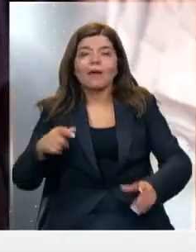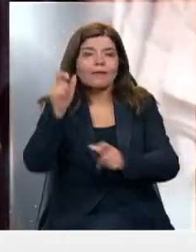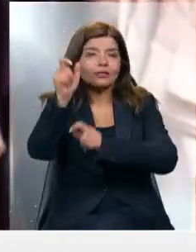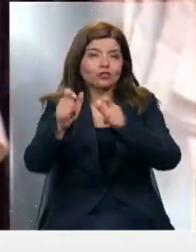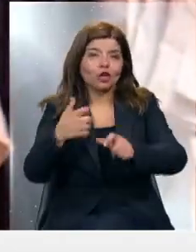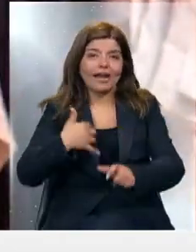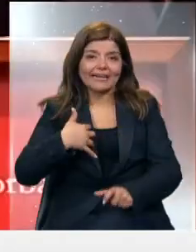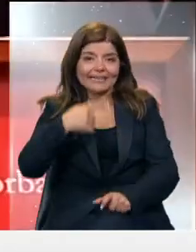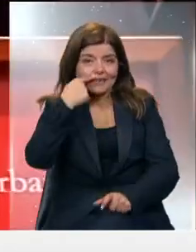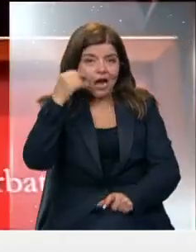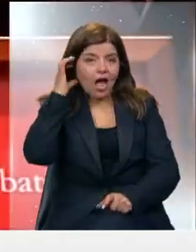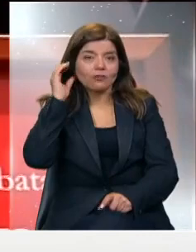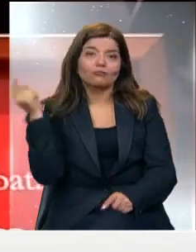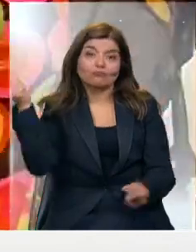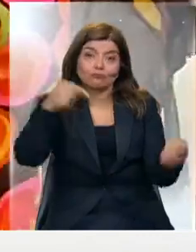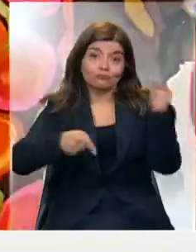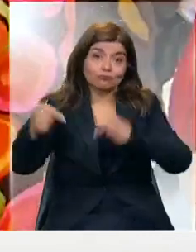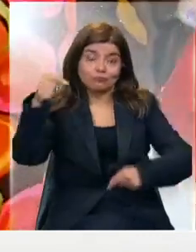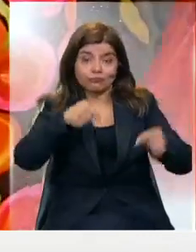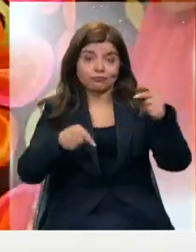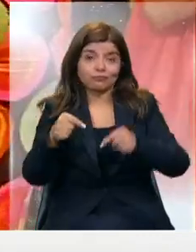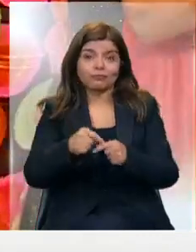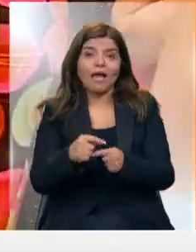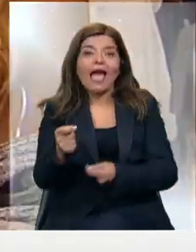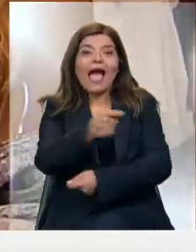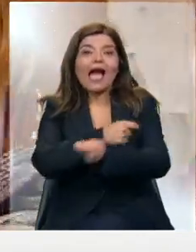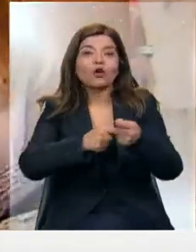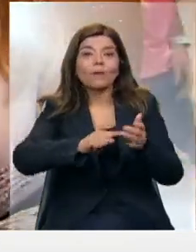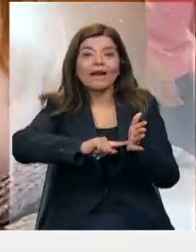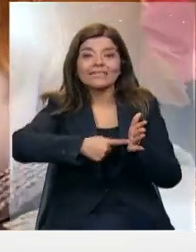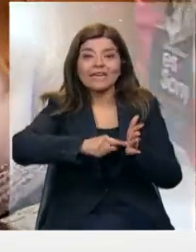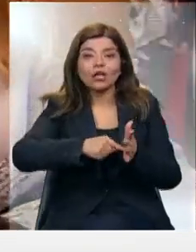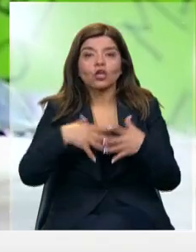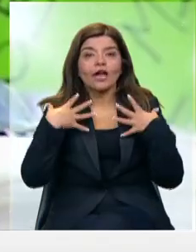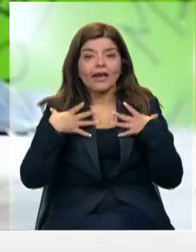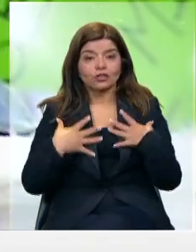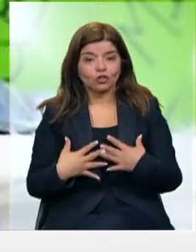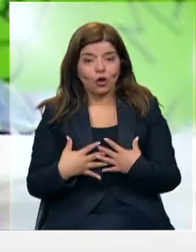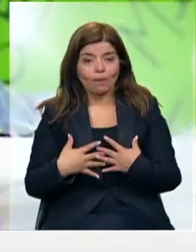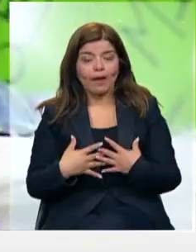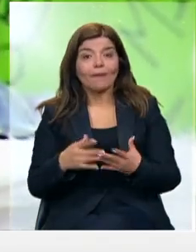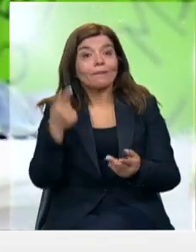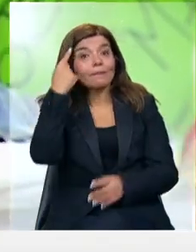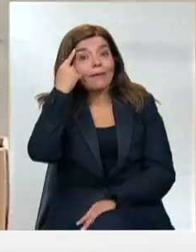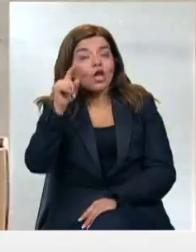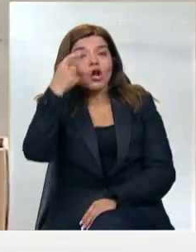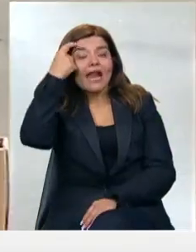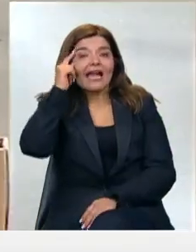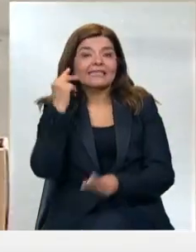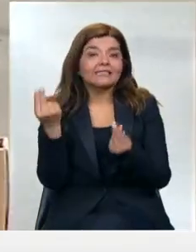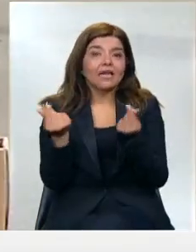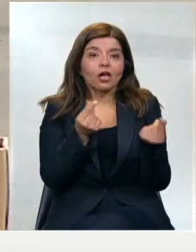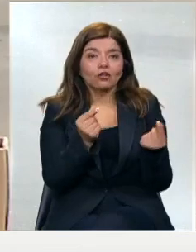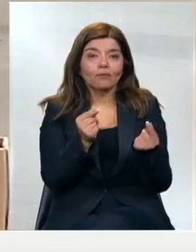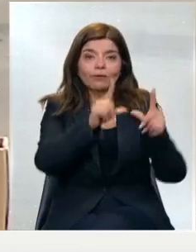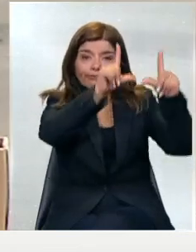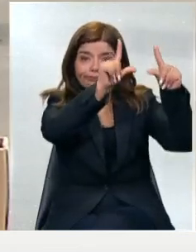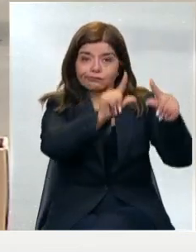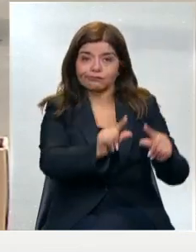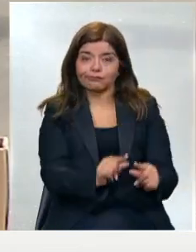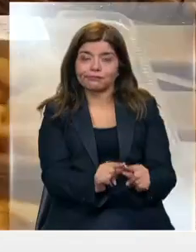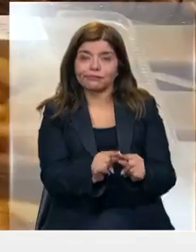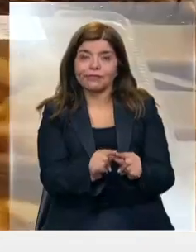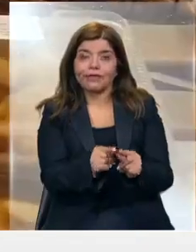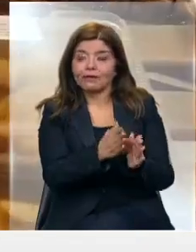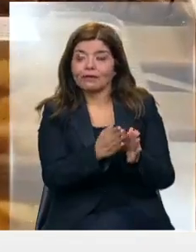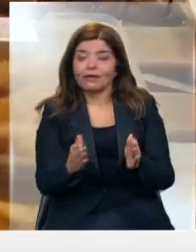argentinos y argentinas que llegaban con sus maletas a comprar tecnología y ropa. La crisis económica redujo este flujo en el último tiempo